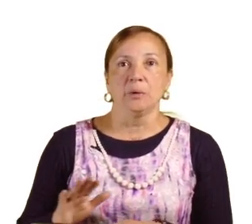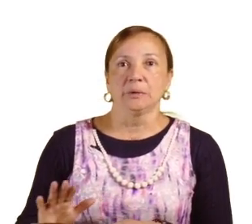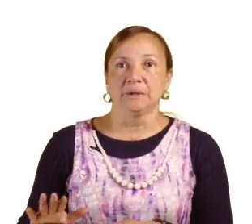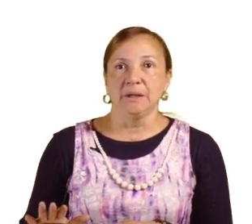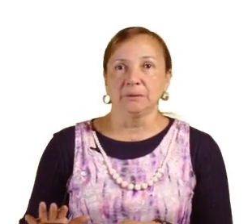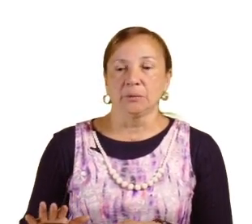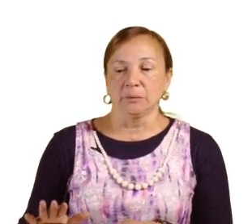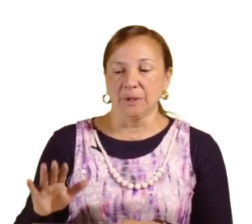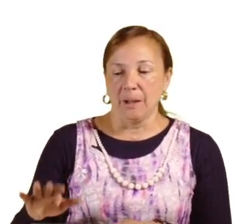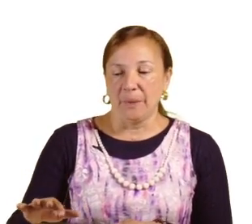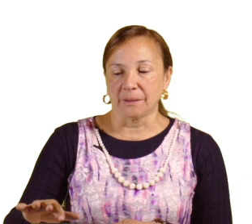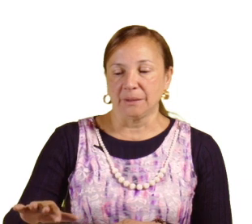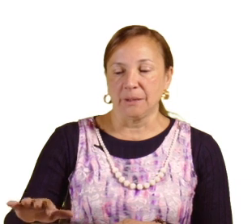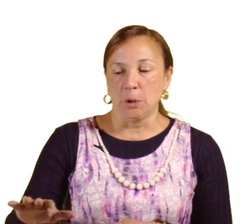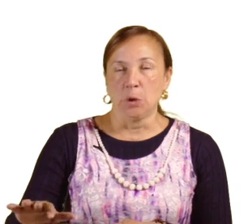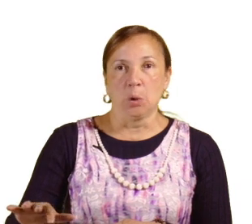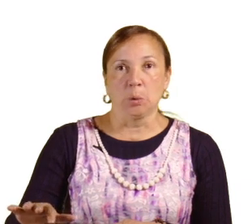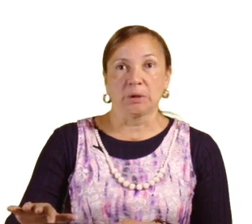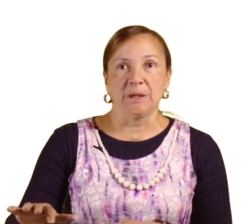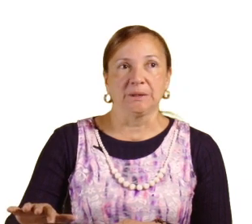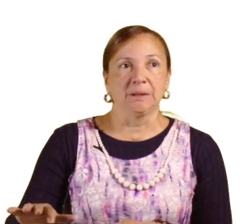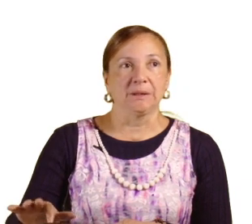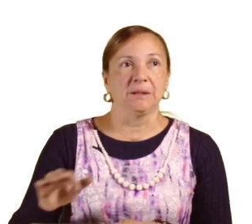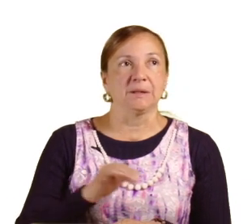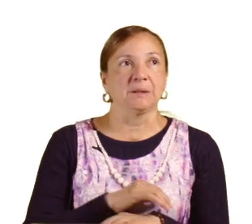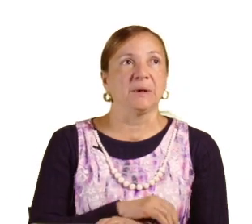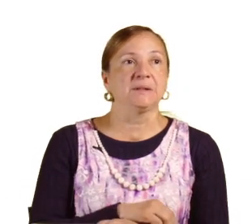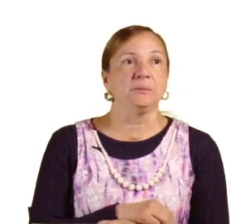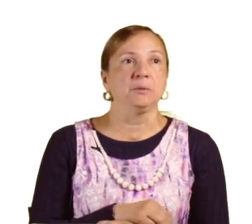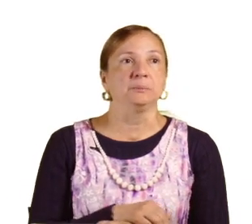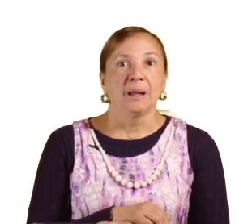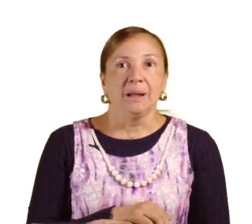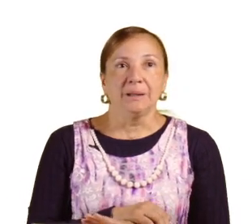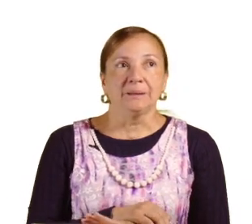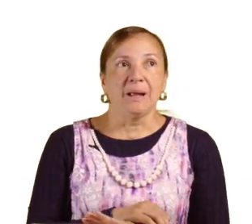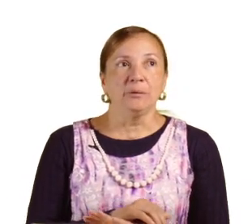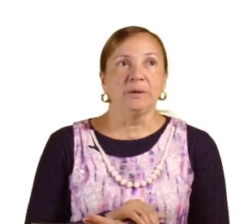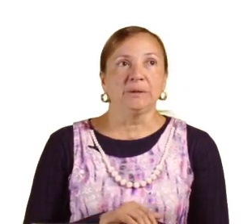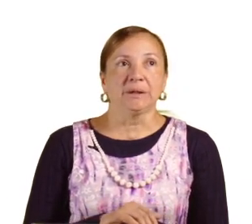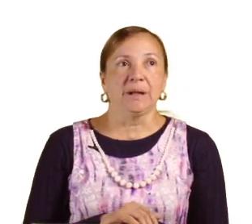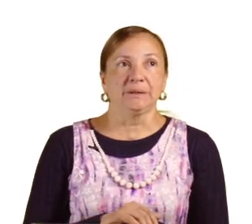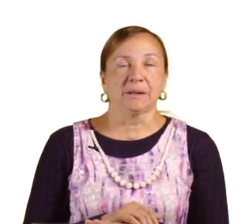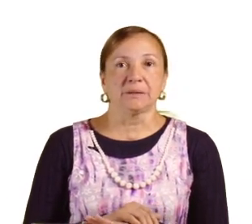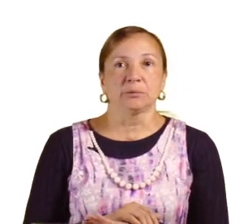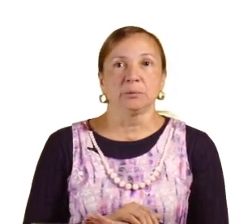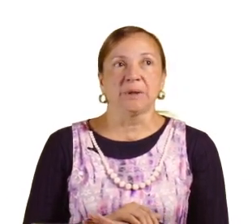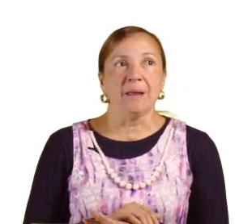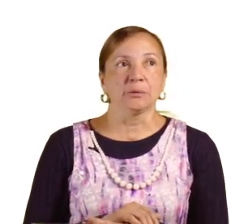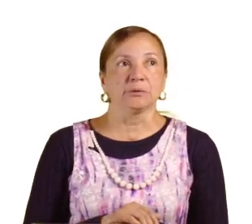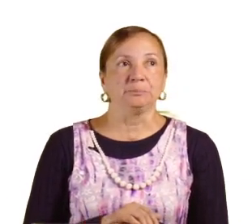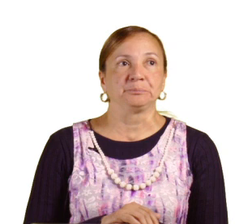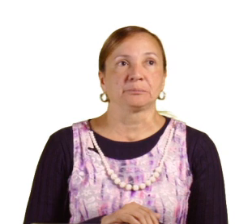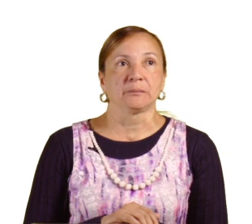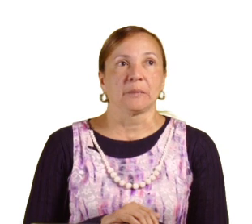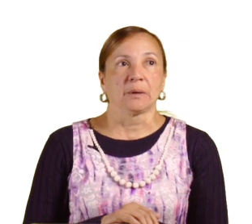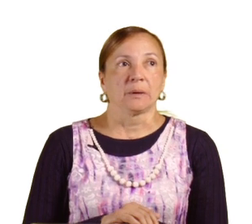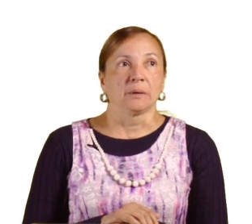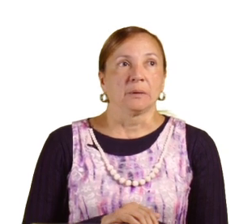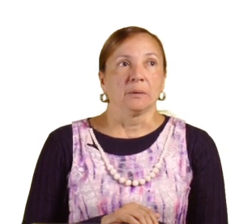clasificado dentro de la parte no corriente de ese pasivo. El estado integral de resultados